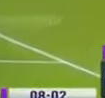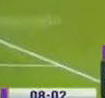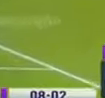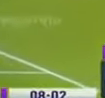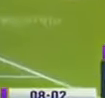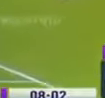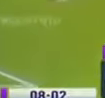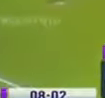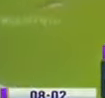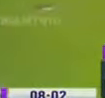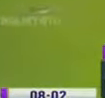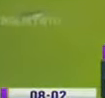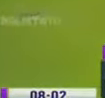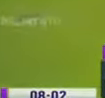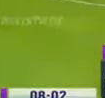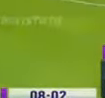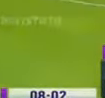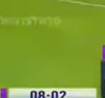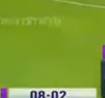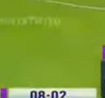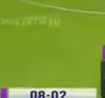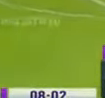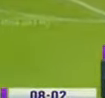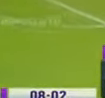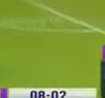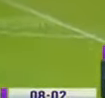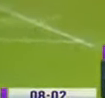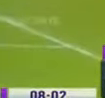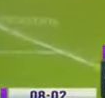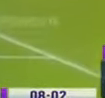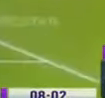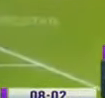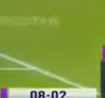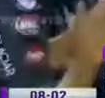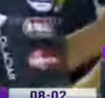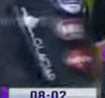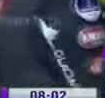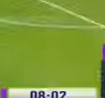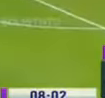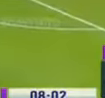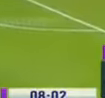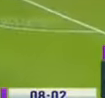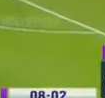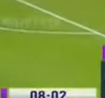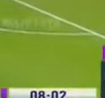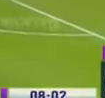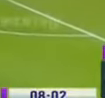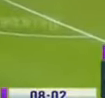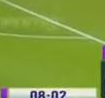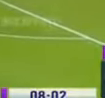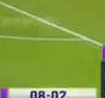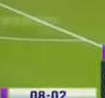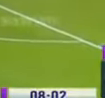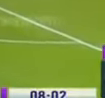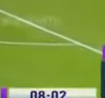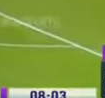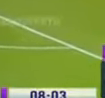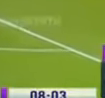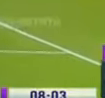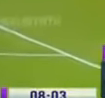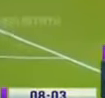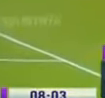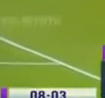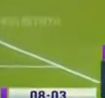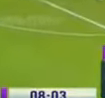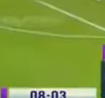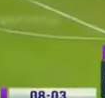también. El arquero boliviano en los 90 minutos salvó algunos goles que estaban cantados en favor de